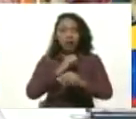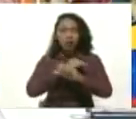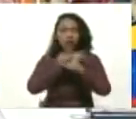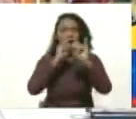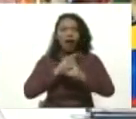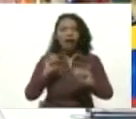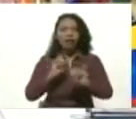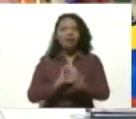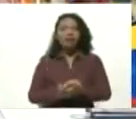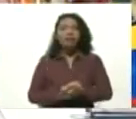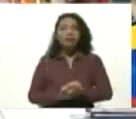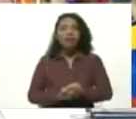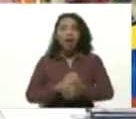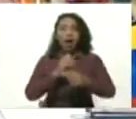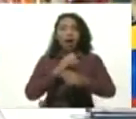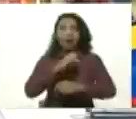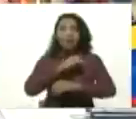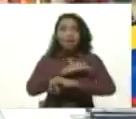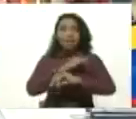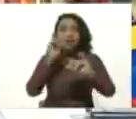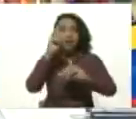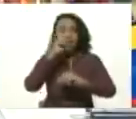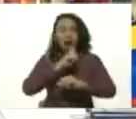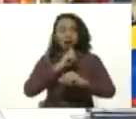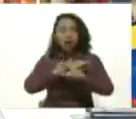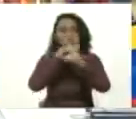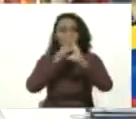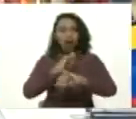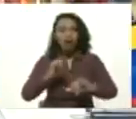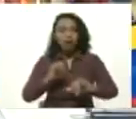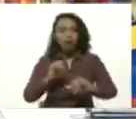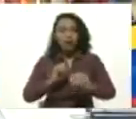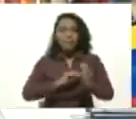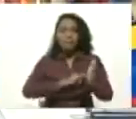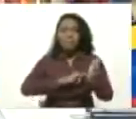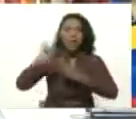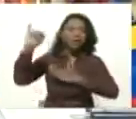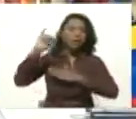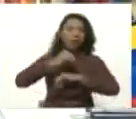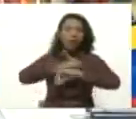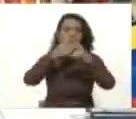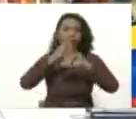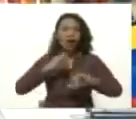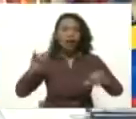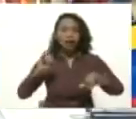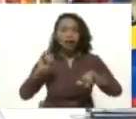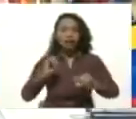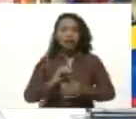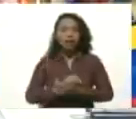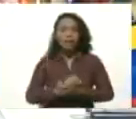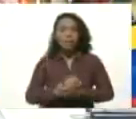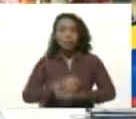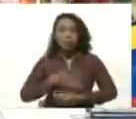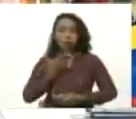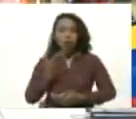felicidad. Fin de año de felicidad. La máxima felicidad